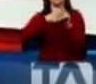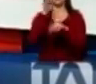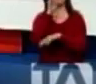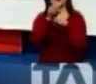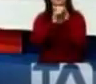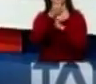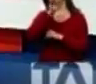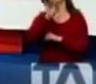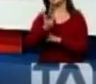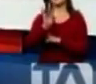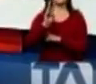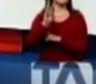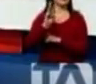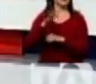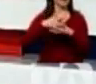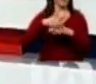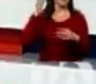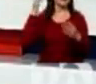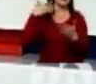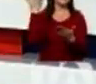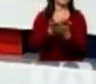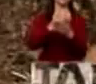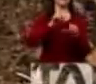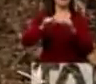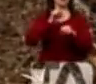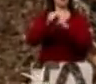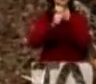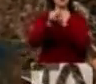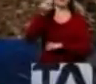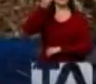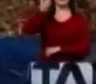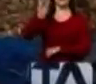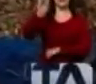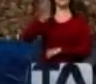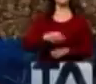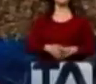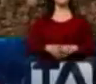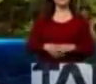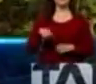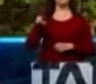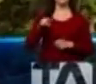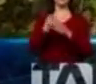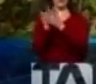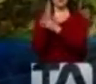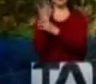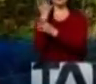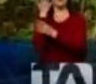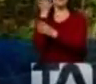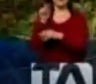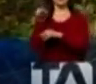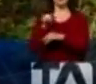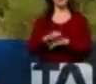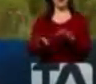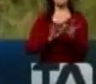2016 y mayo de 2017. Estos son los árboles que están reemplazando en la